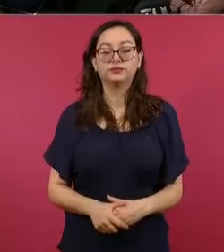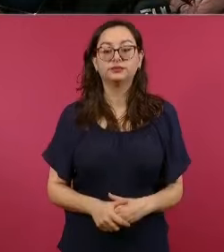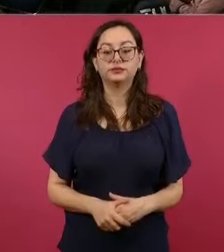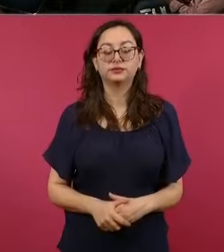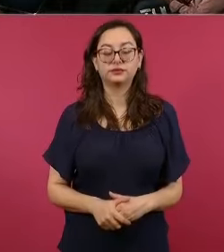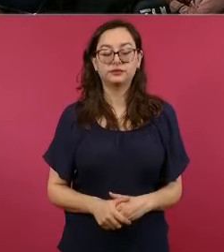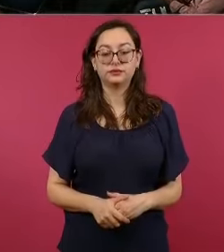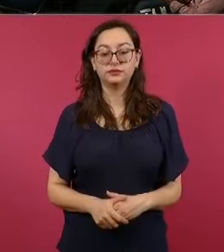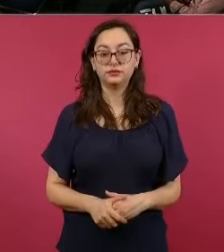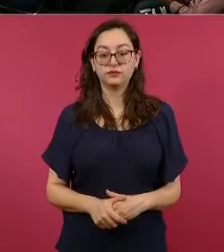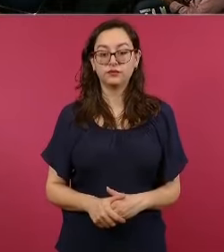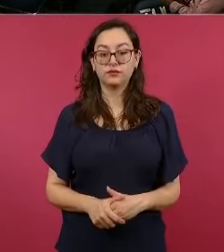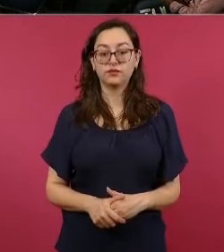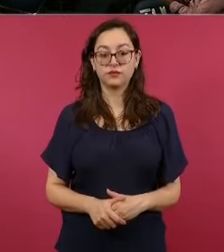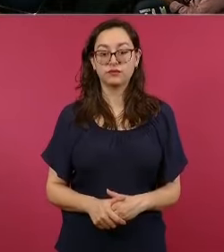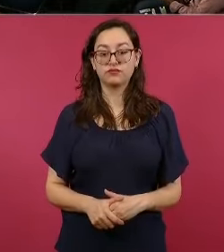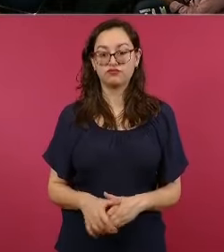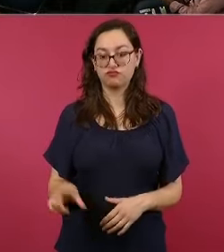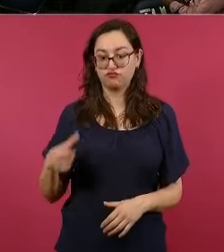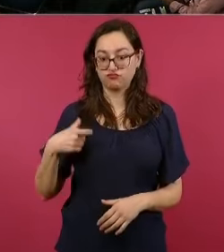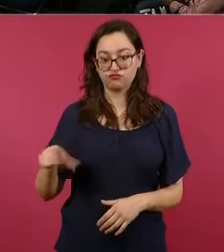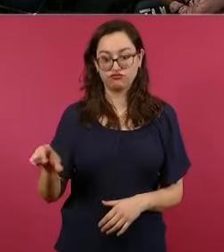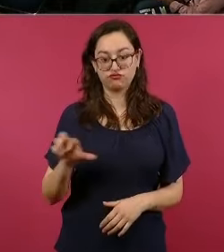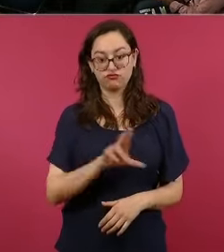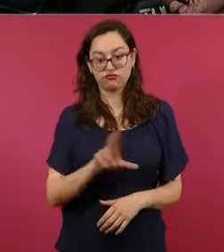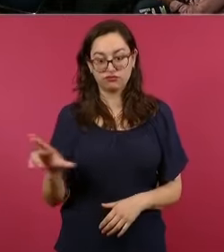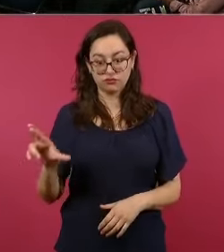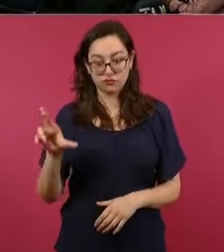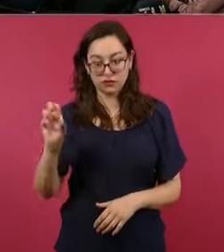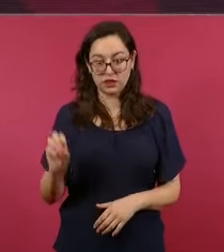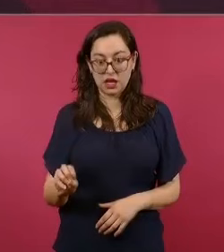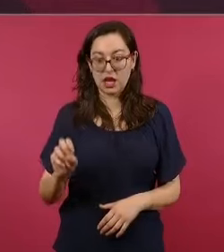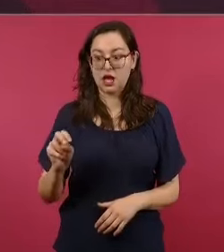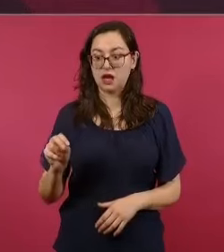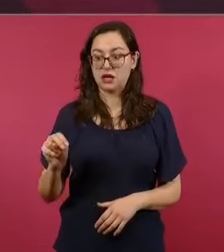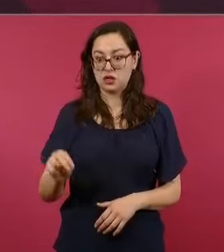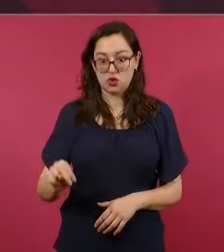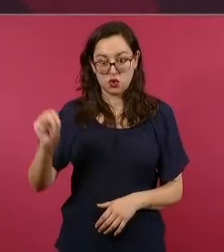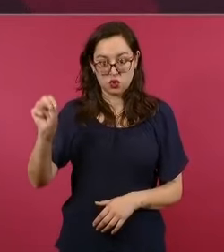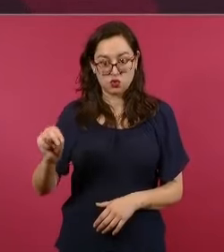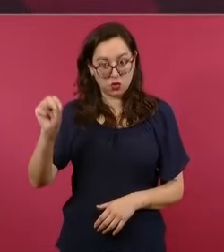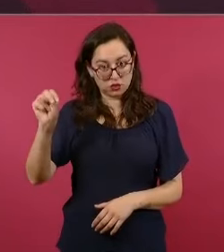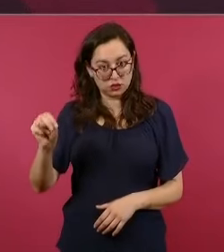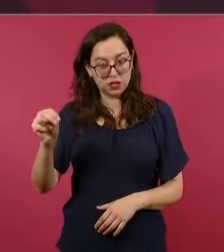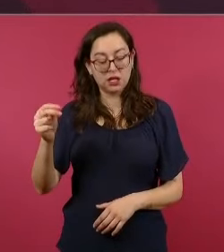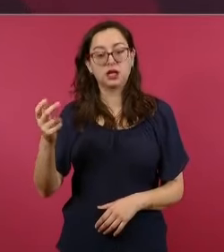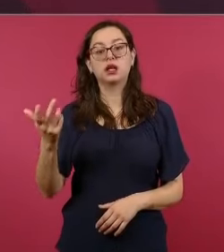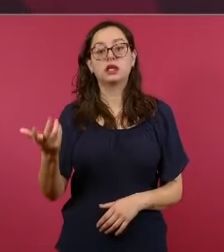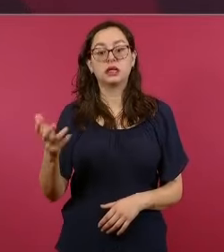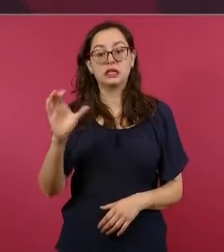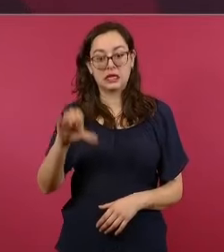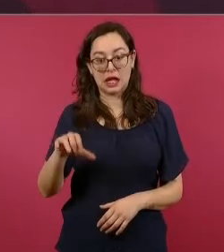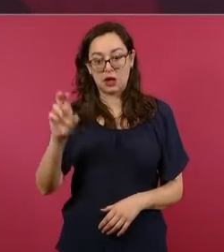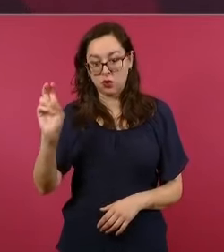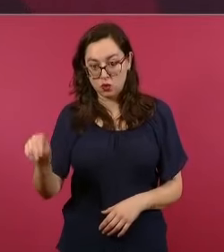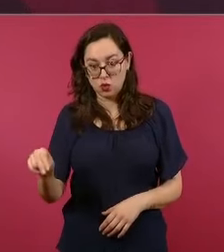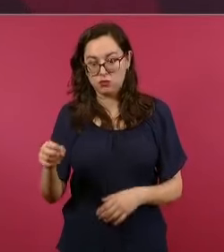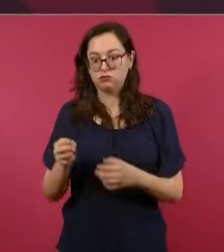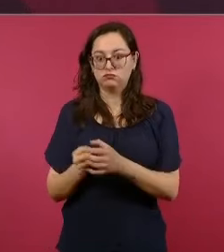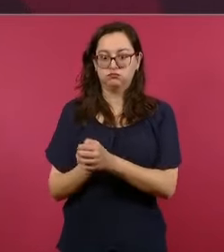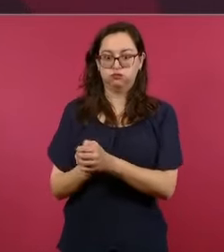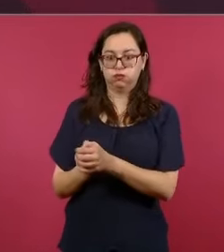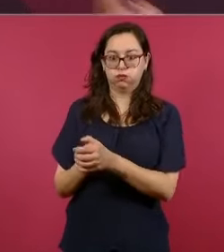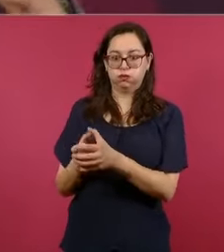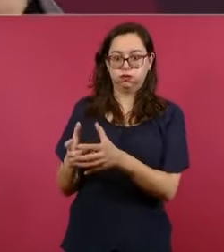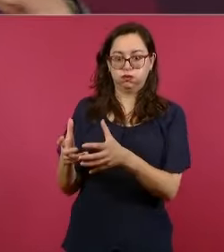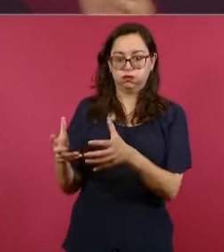zona turística de quintanar el norte de quintanar en especial Cancún todo